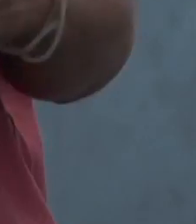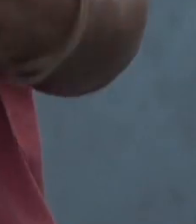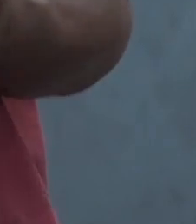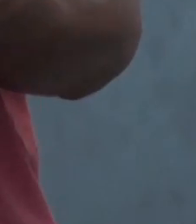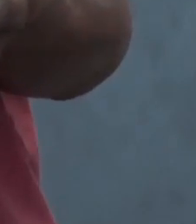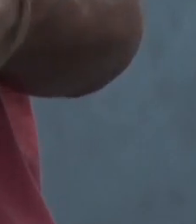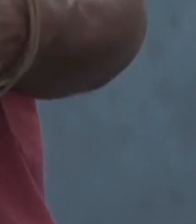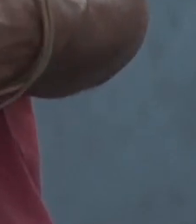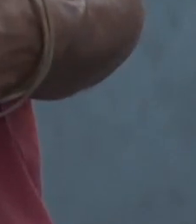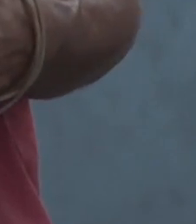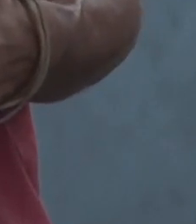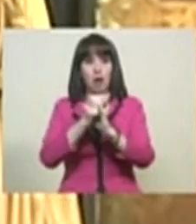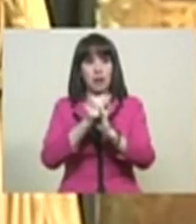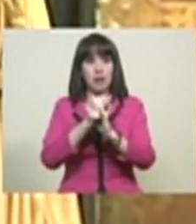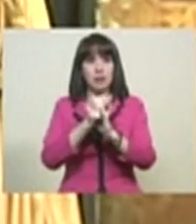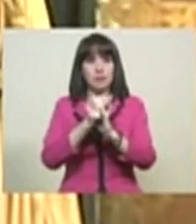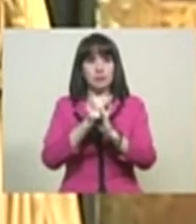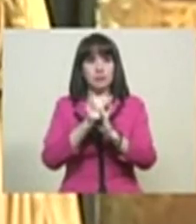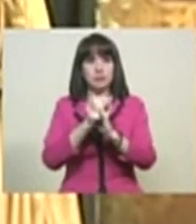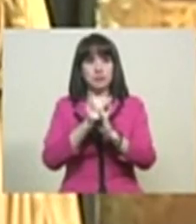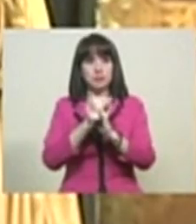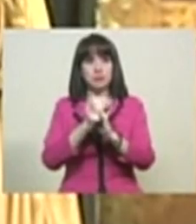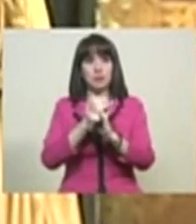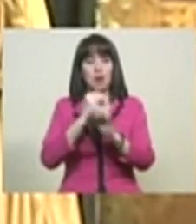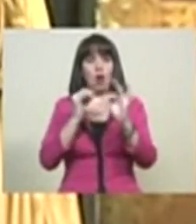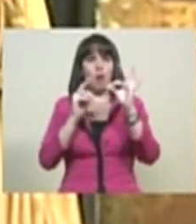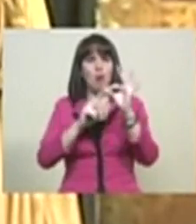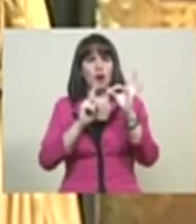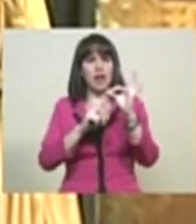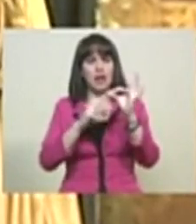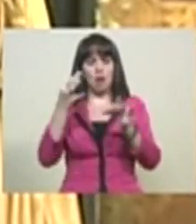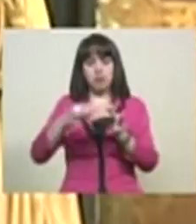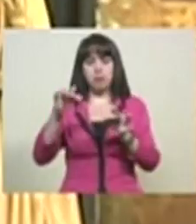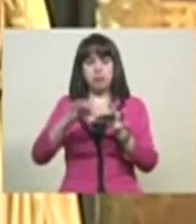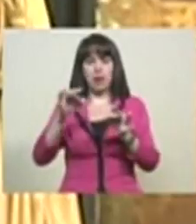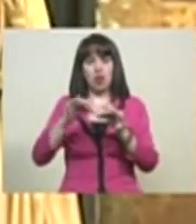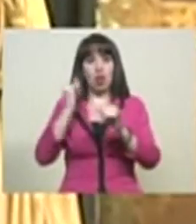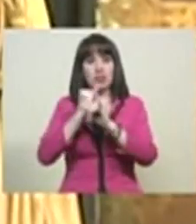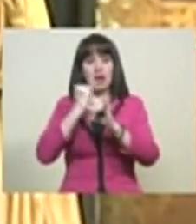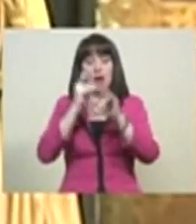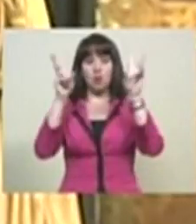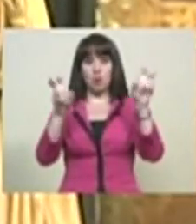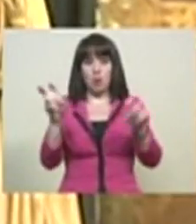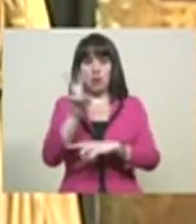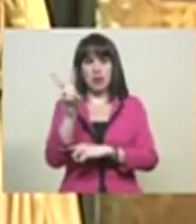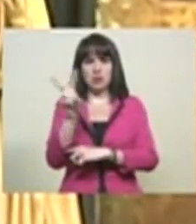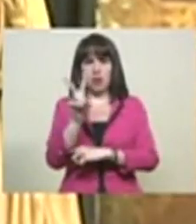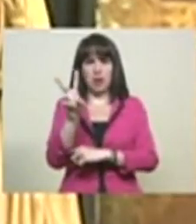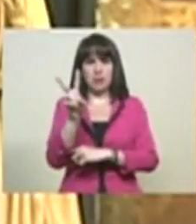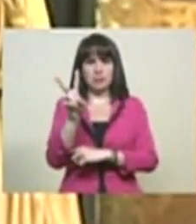que considera la guerra económica. Como criptomoneda del sistema nuevo venezolano, vamos a convertir al